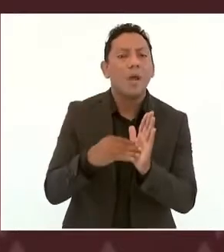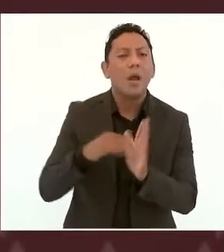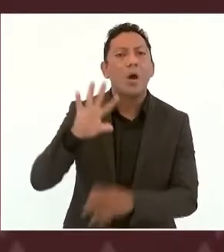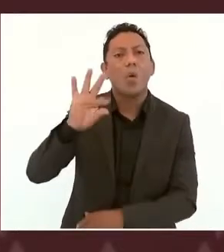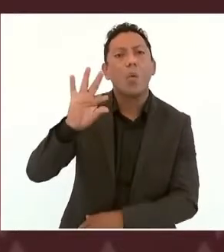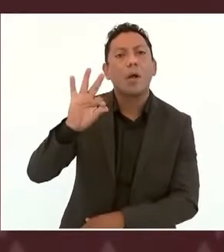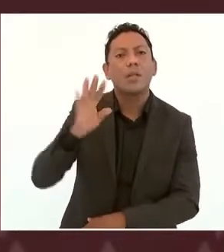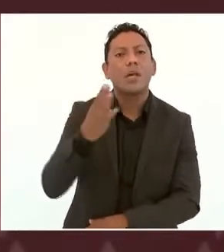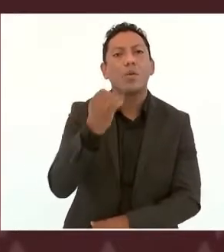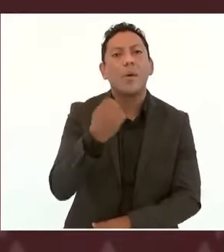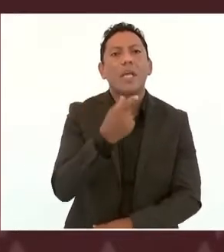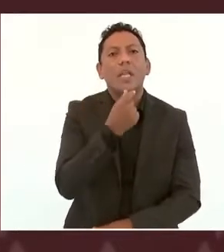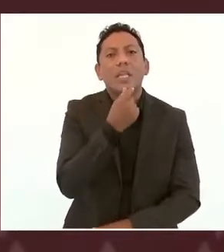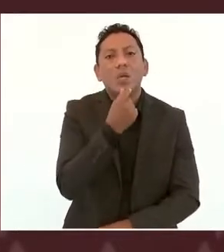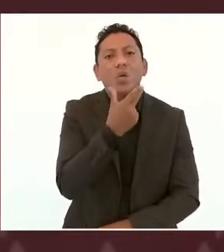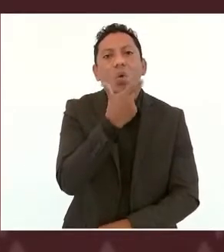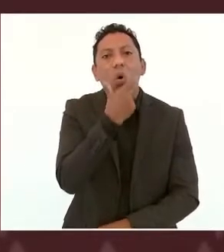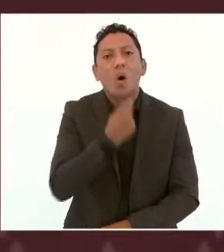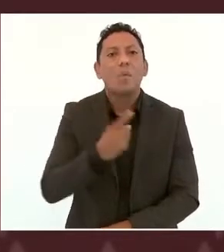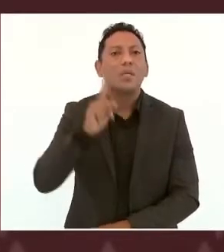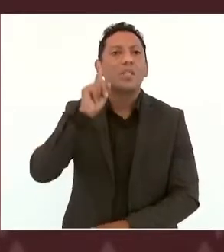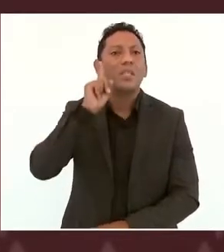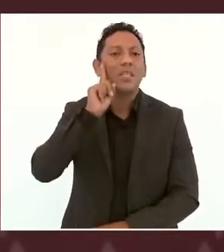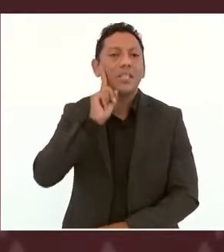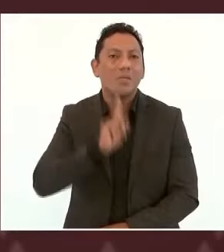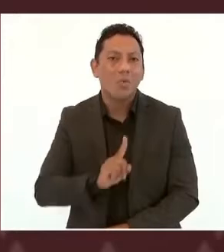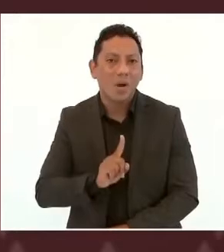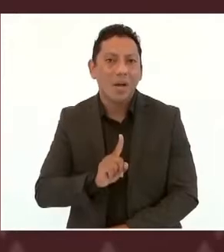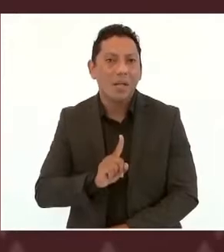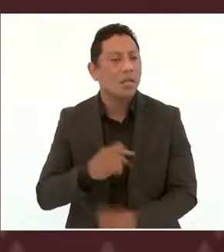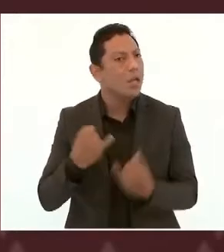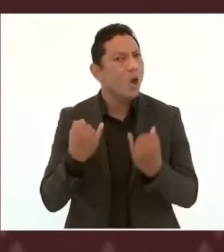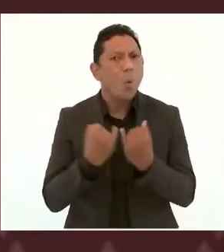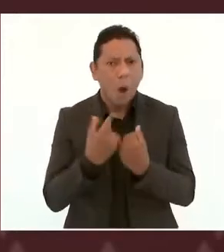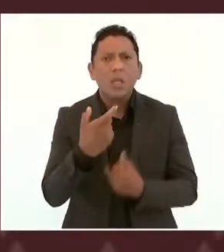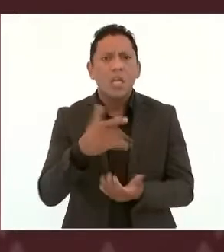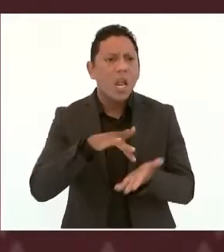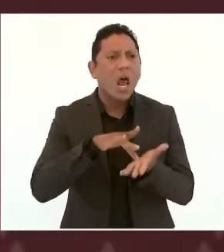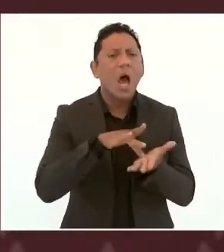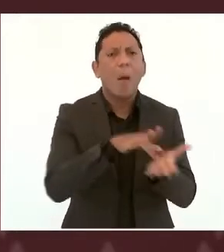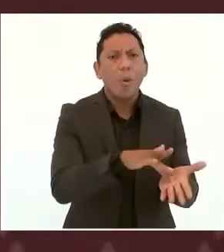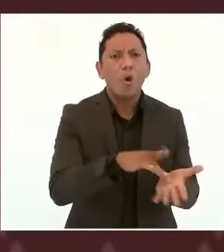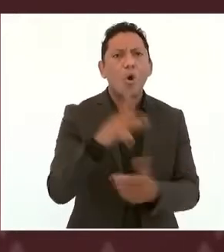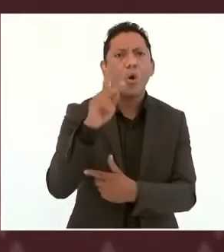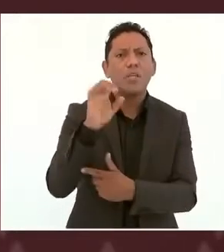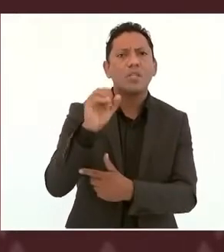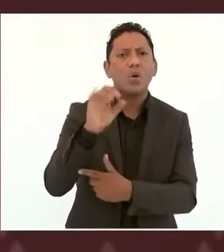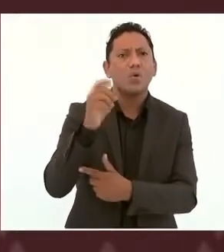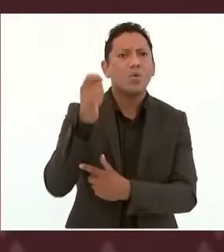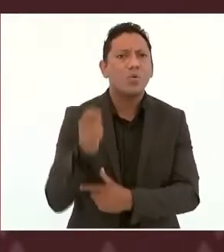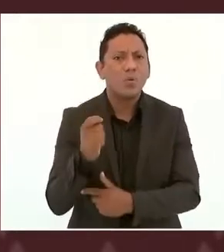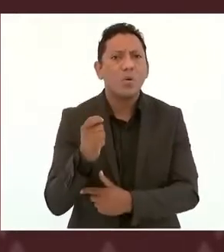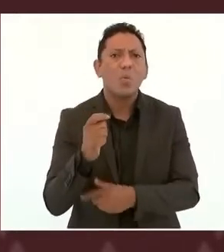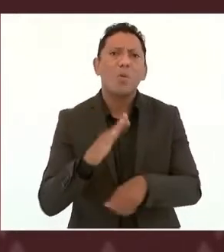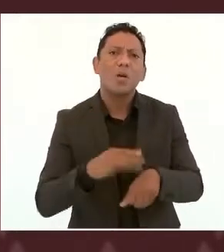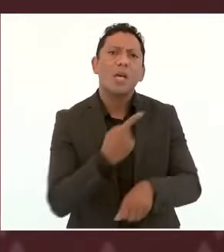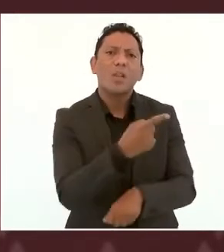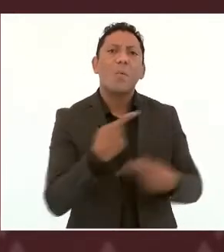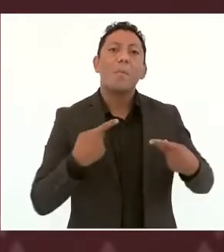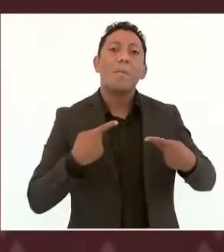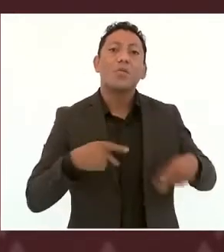4,049 niñas y niños que reciben pensión por